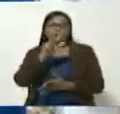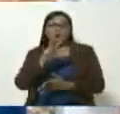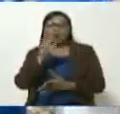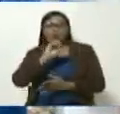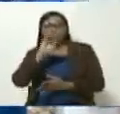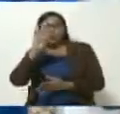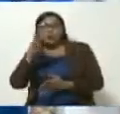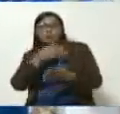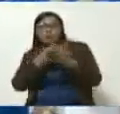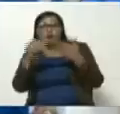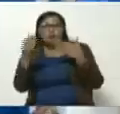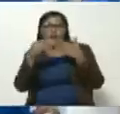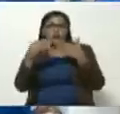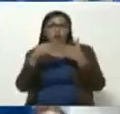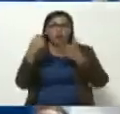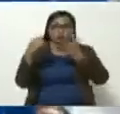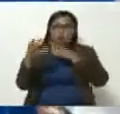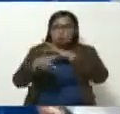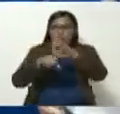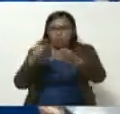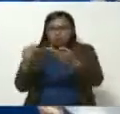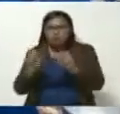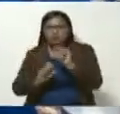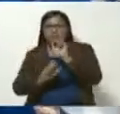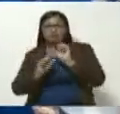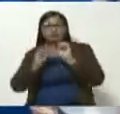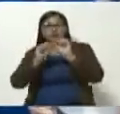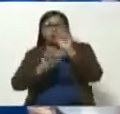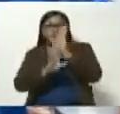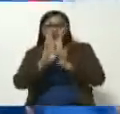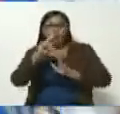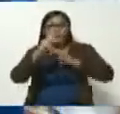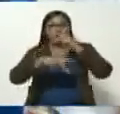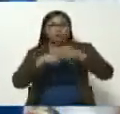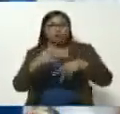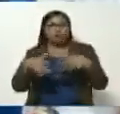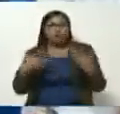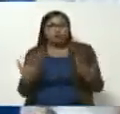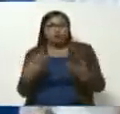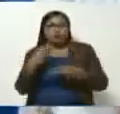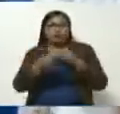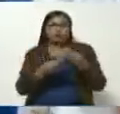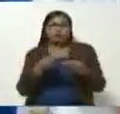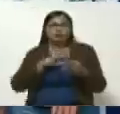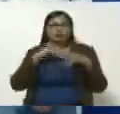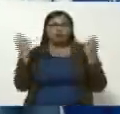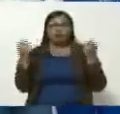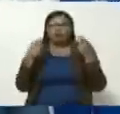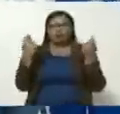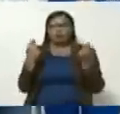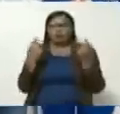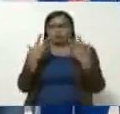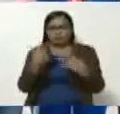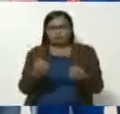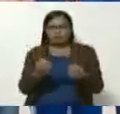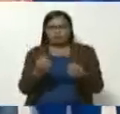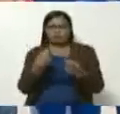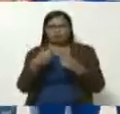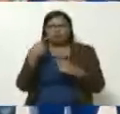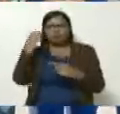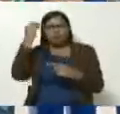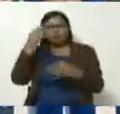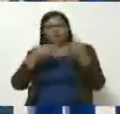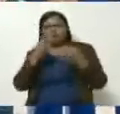dólares en vez de comprar materias primas para seguir produciendo y que para hacer propaganda. Creo que eso no es